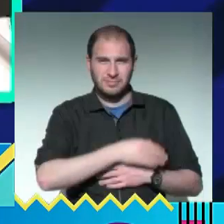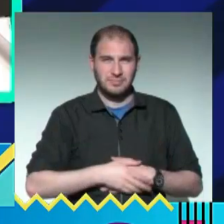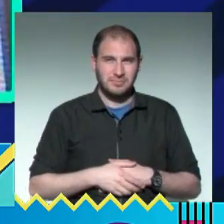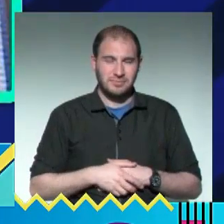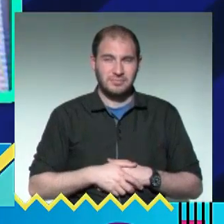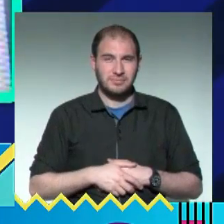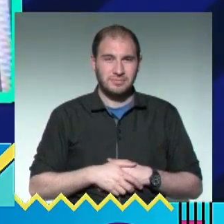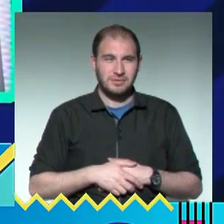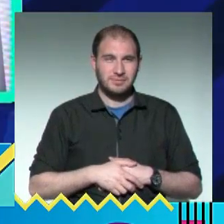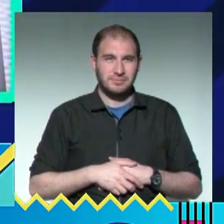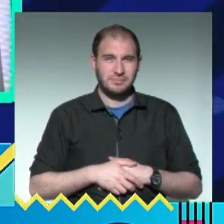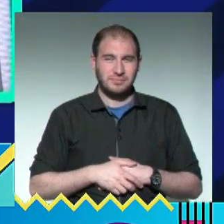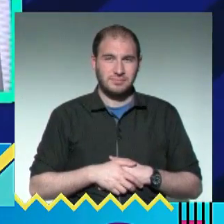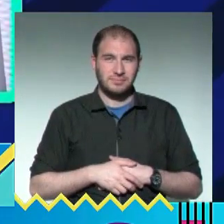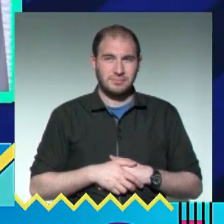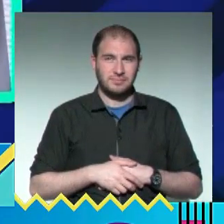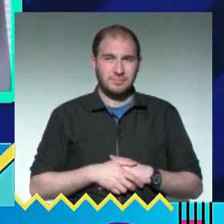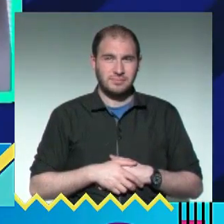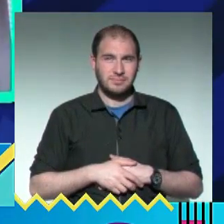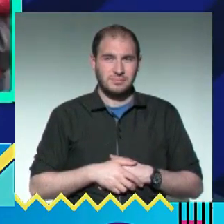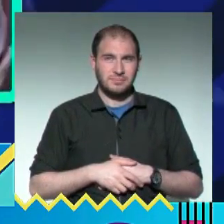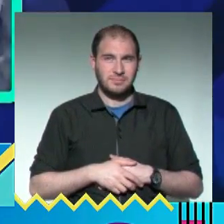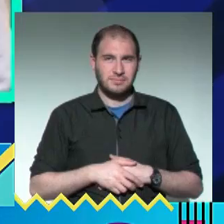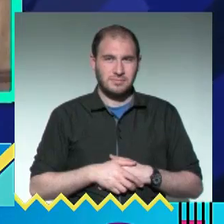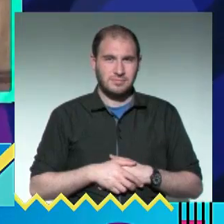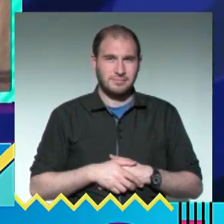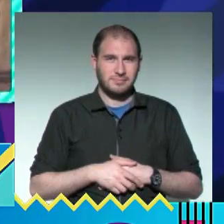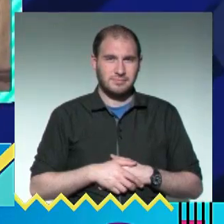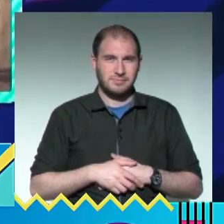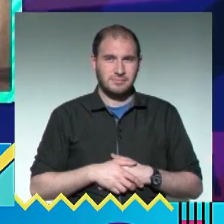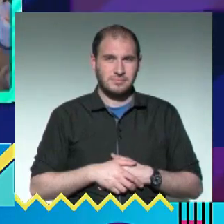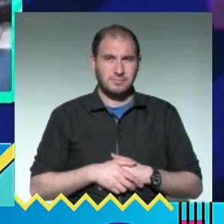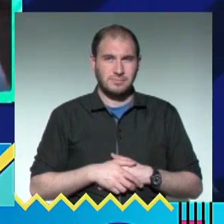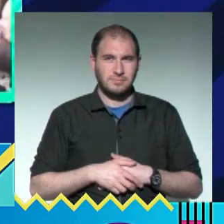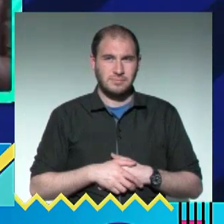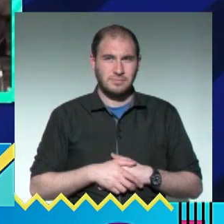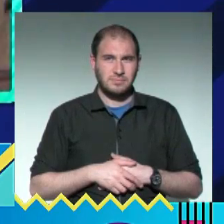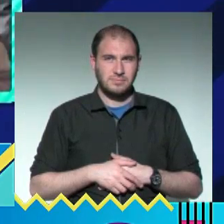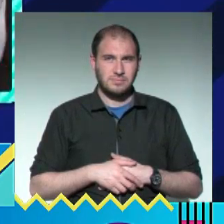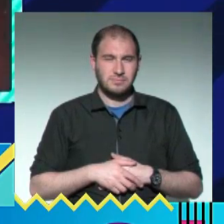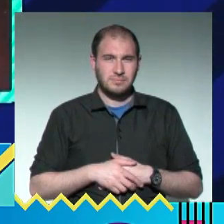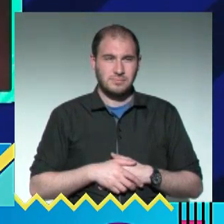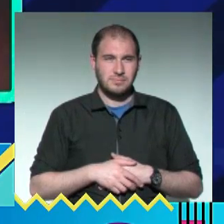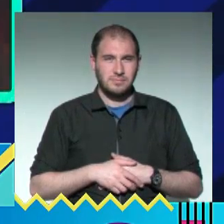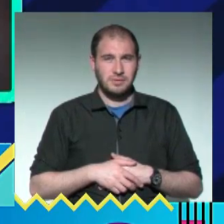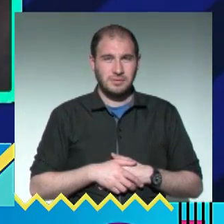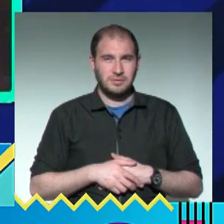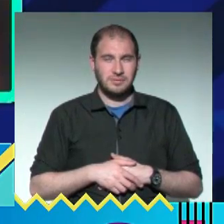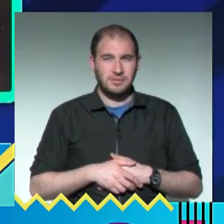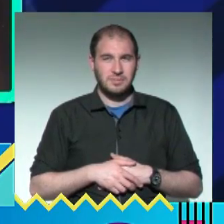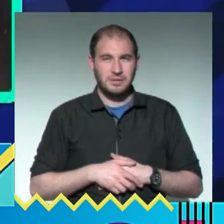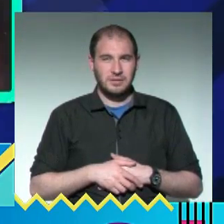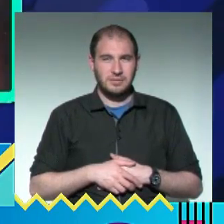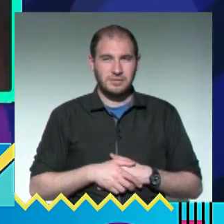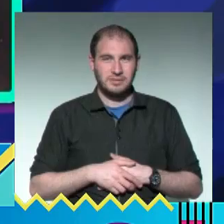está paradísima y Macri quiere reelegirse. Cambiemos, no sé si Macri u otro